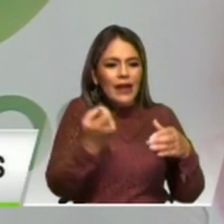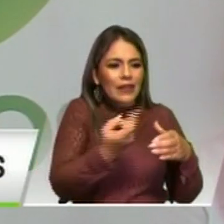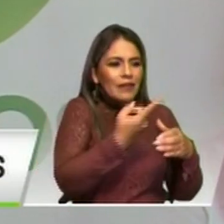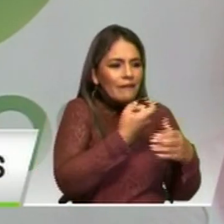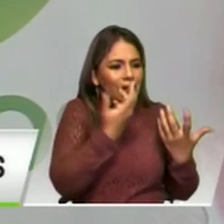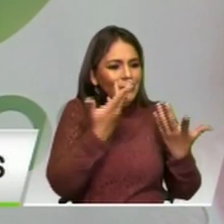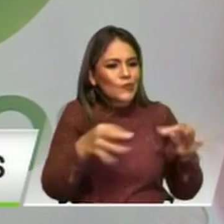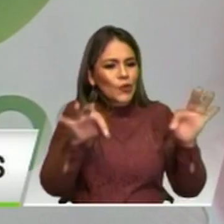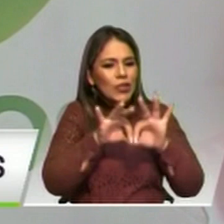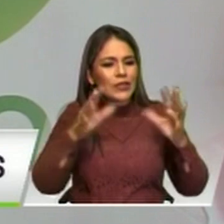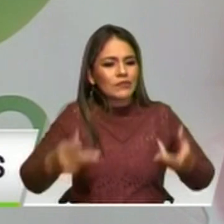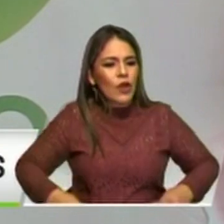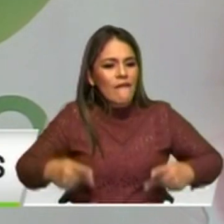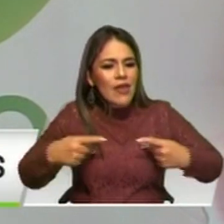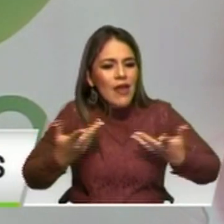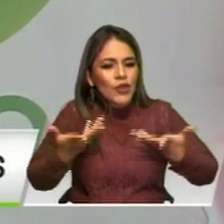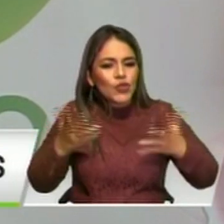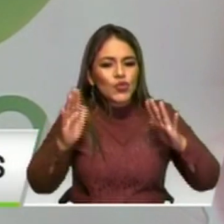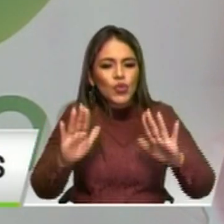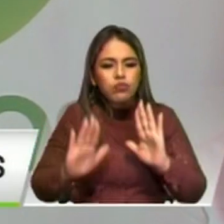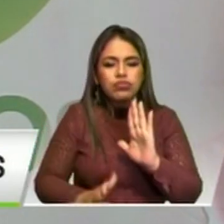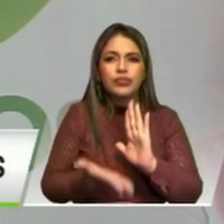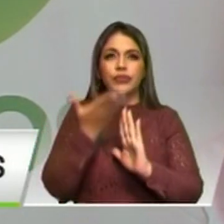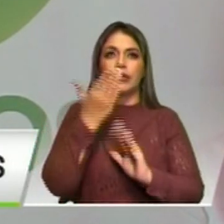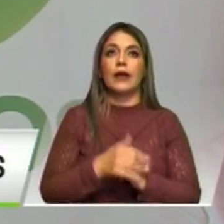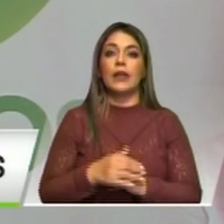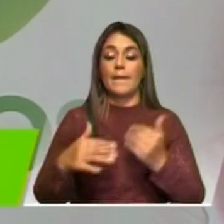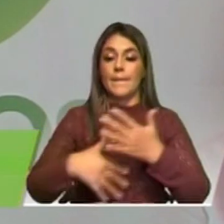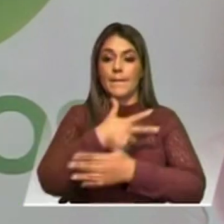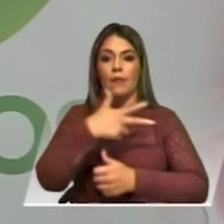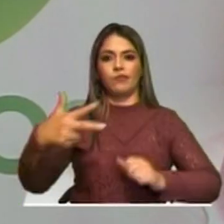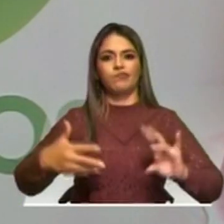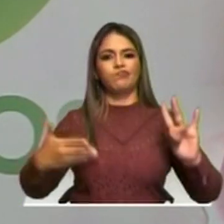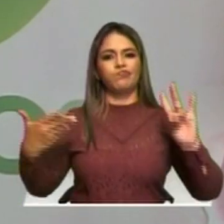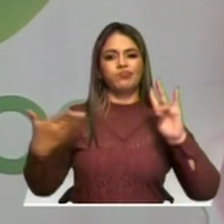habitantes y posteriormente lograr un modelo de desarrollo